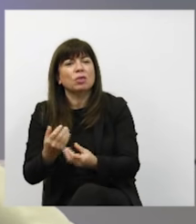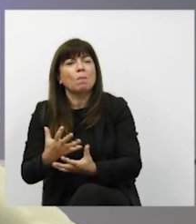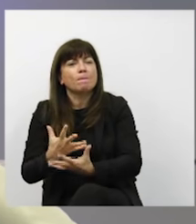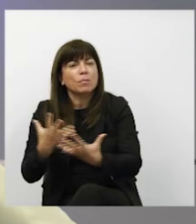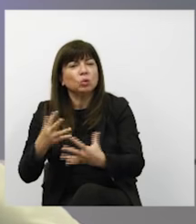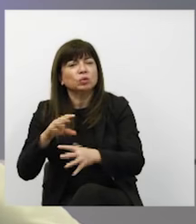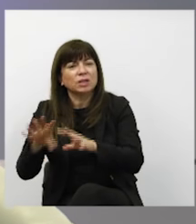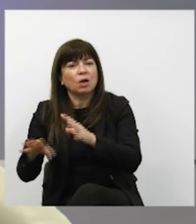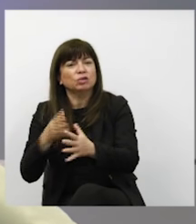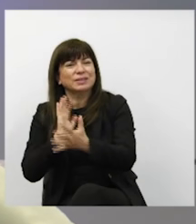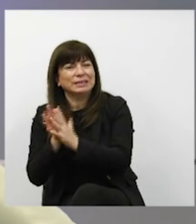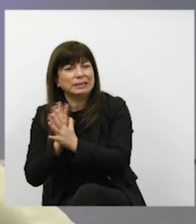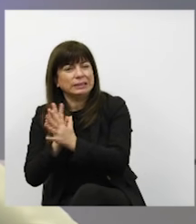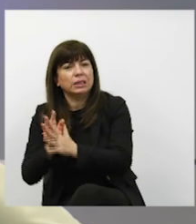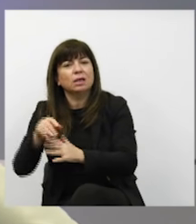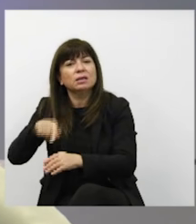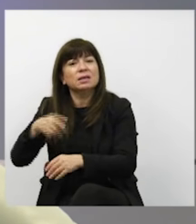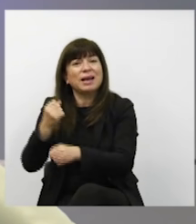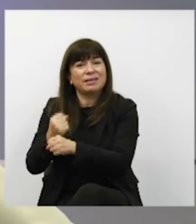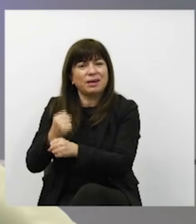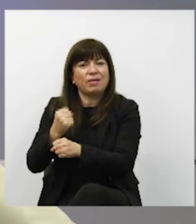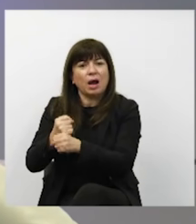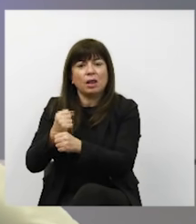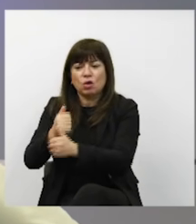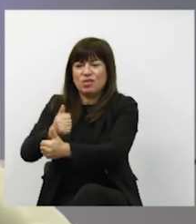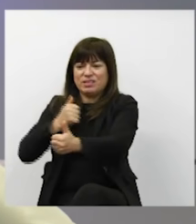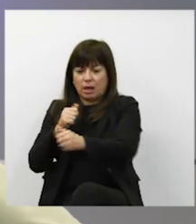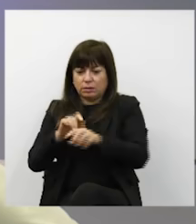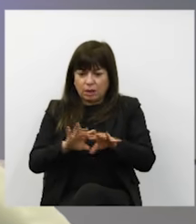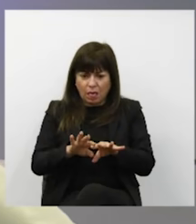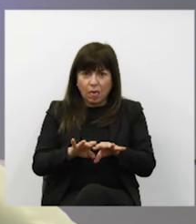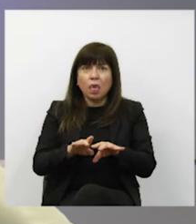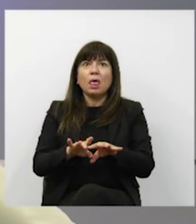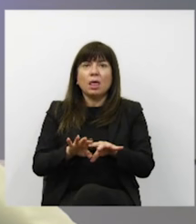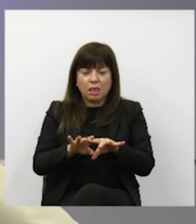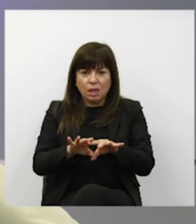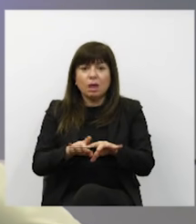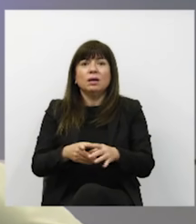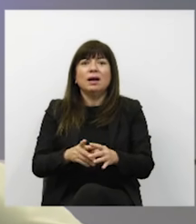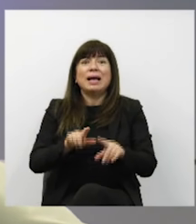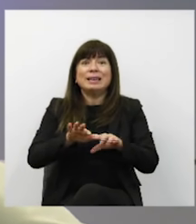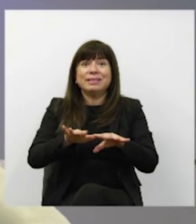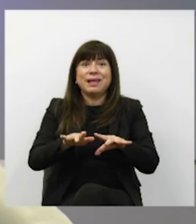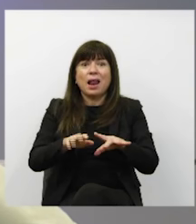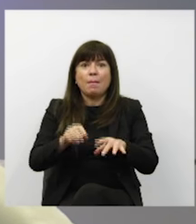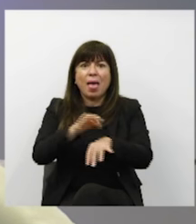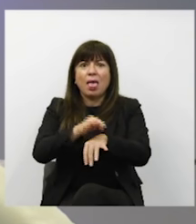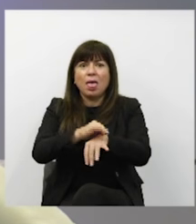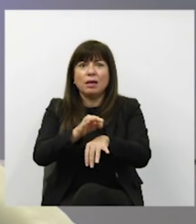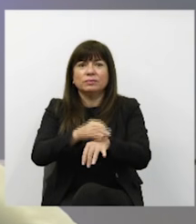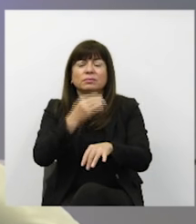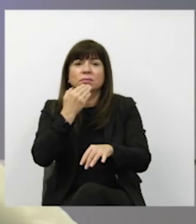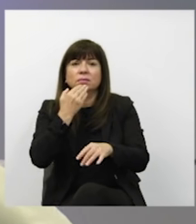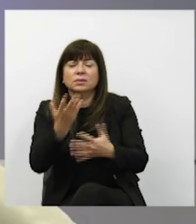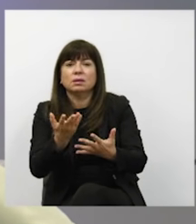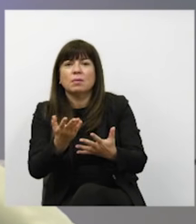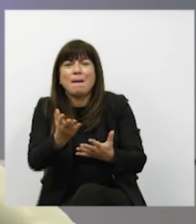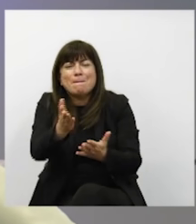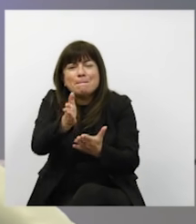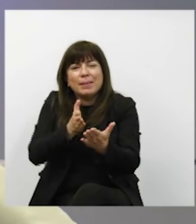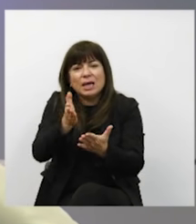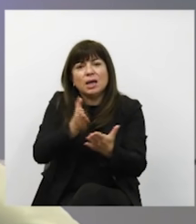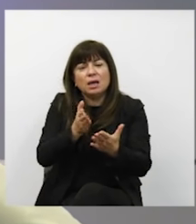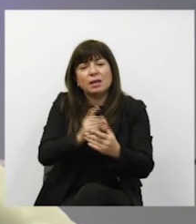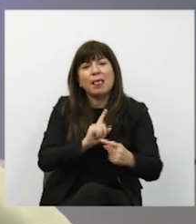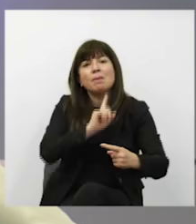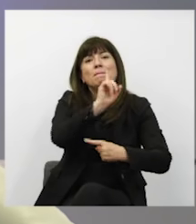que se aceleran, digamos. Estamos hoy día trabajando desde la distancia, la telemedicina es una realidad, la integración de lo presencial con lo virtual